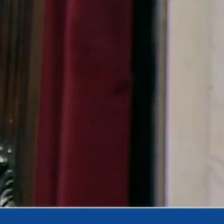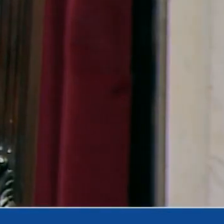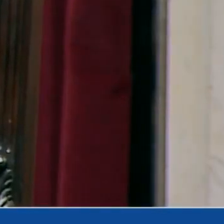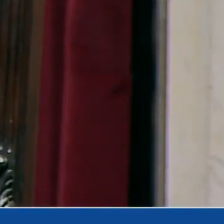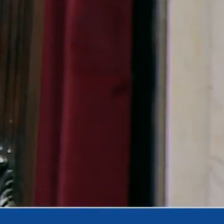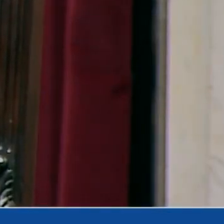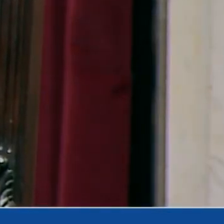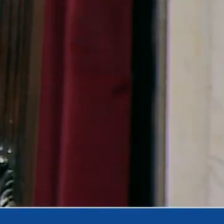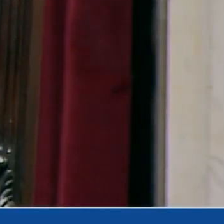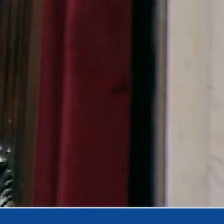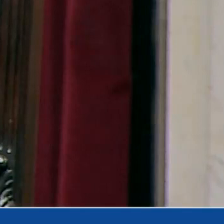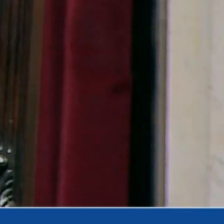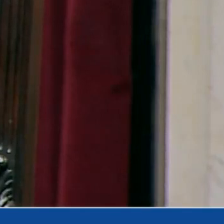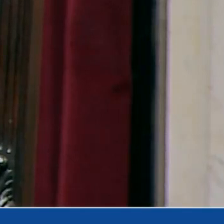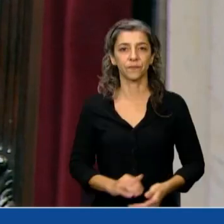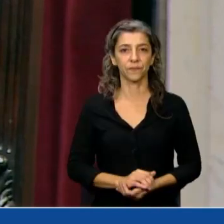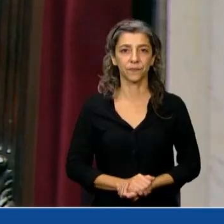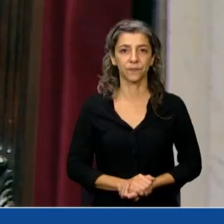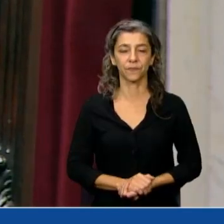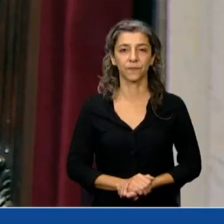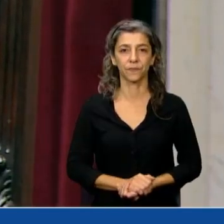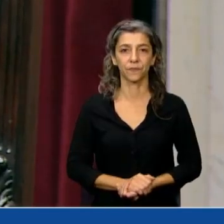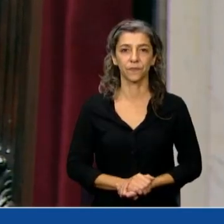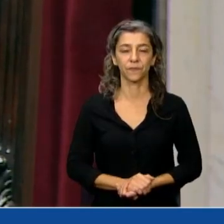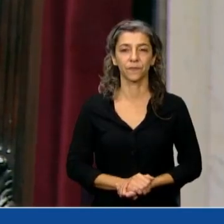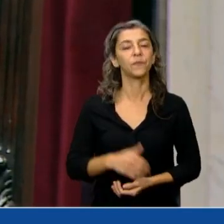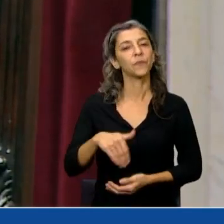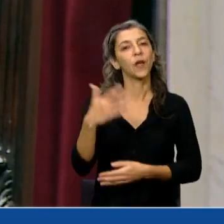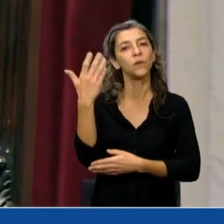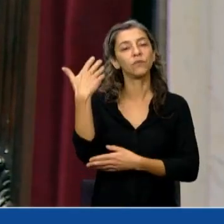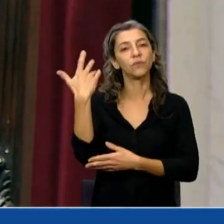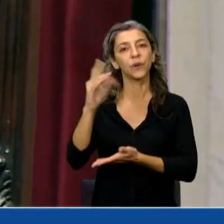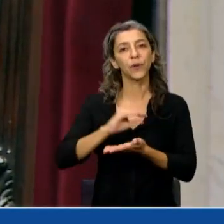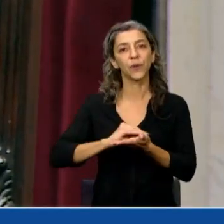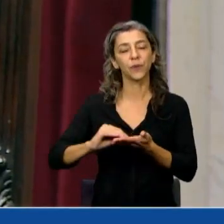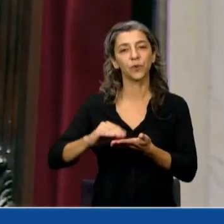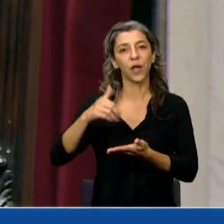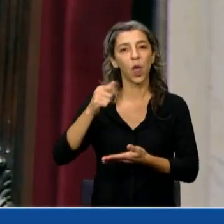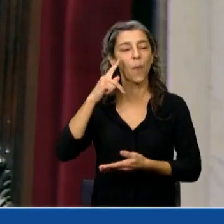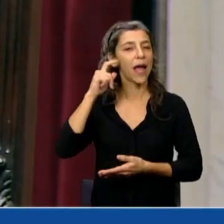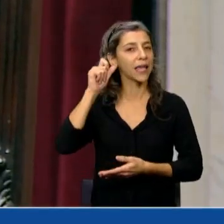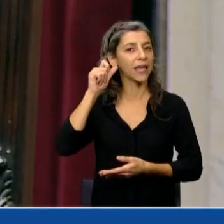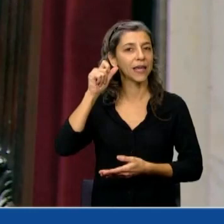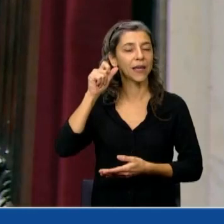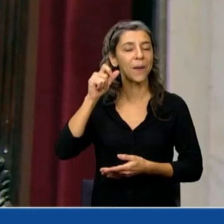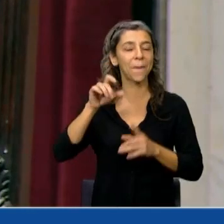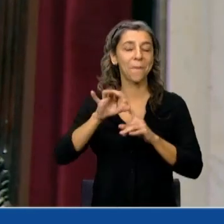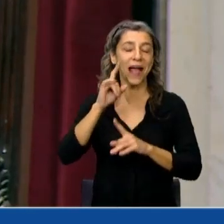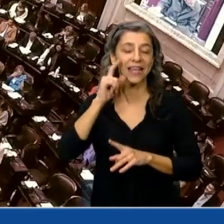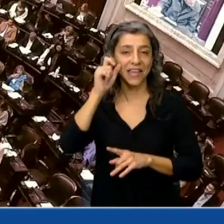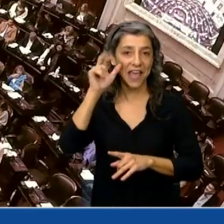Tiene la palabra el diputado Martín Maquieira.